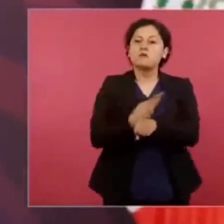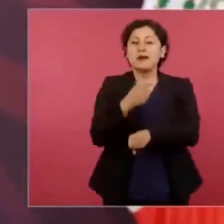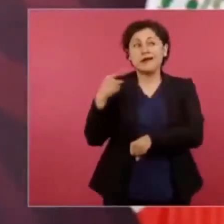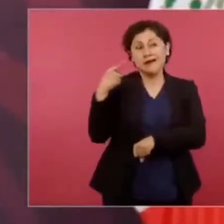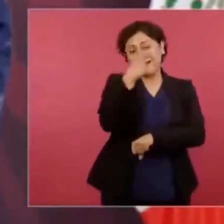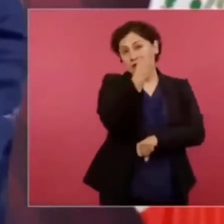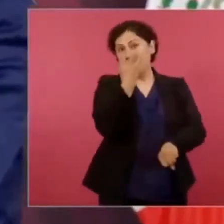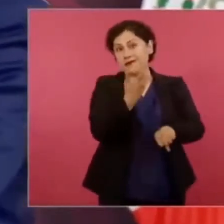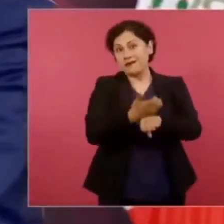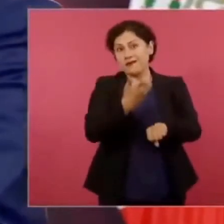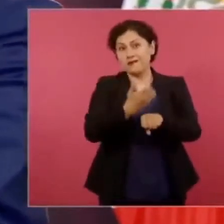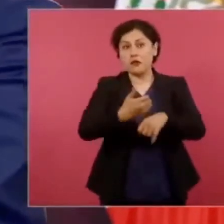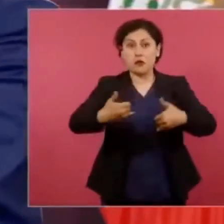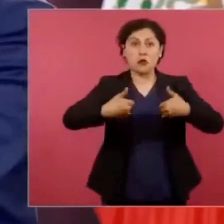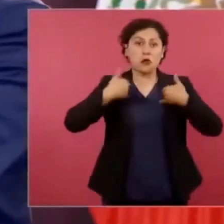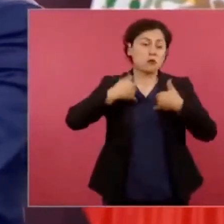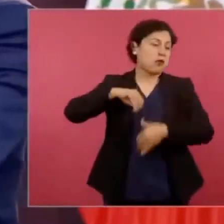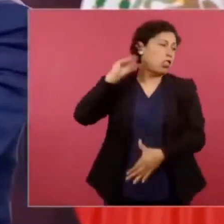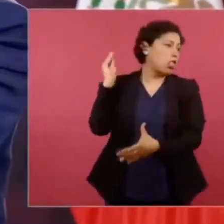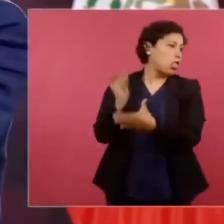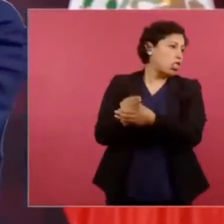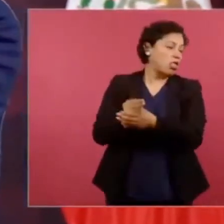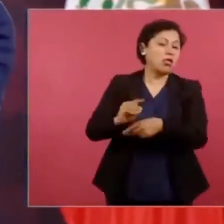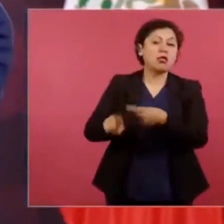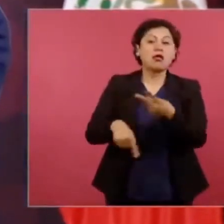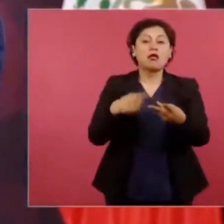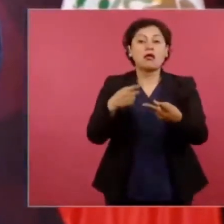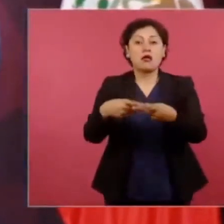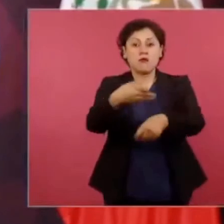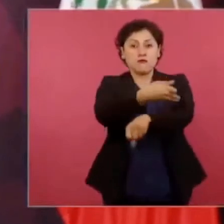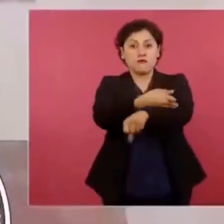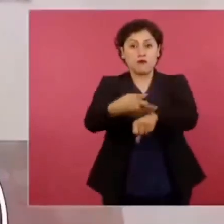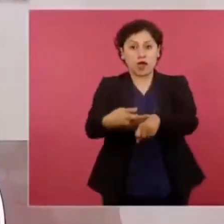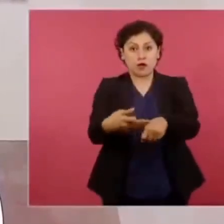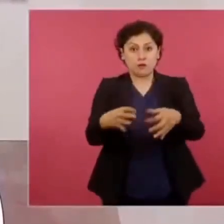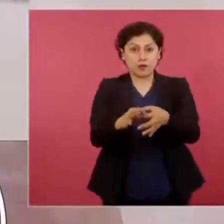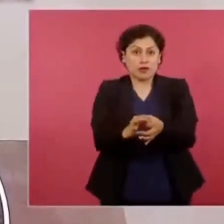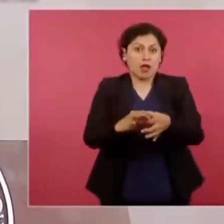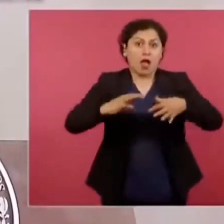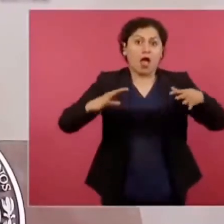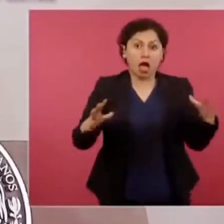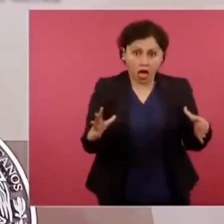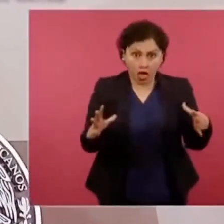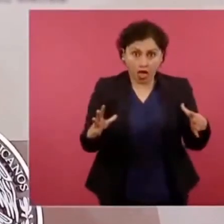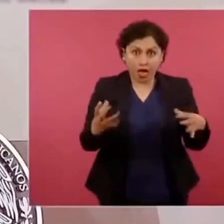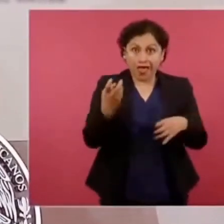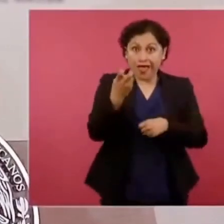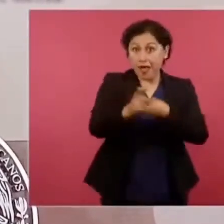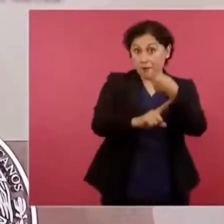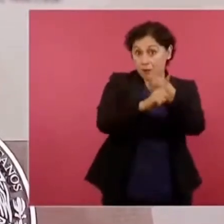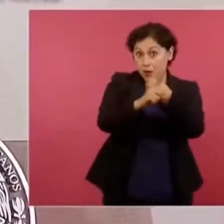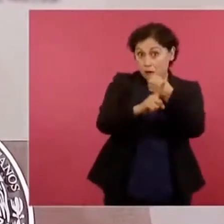desintegración de las familias. Es una crisis social.